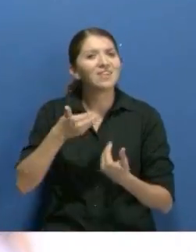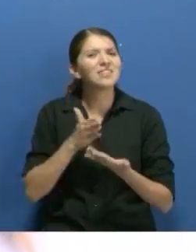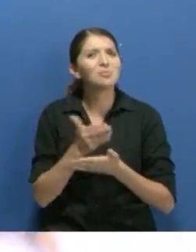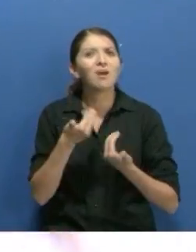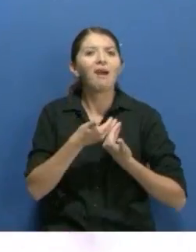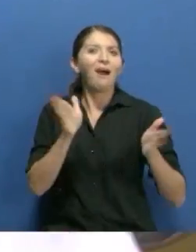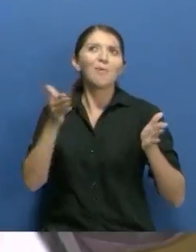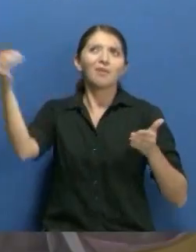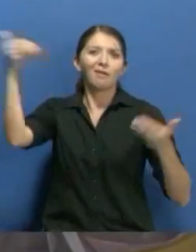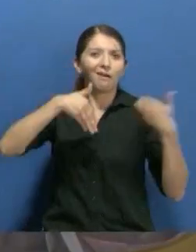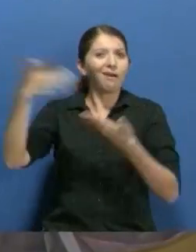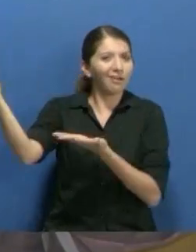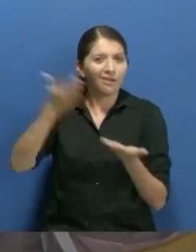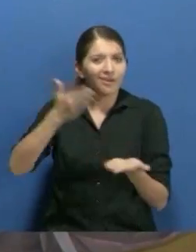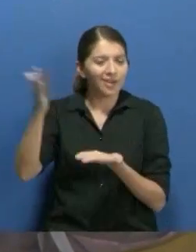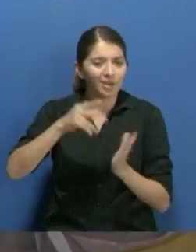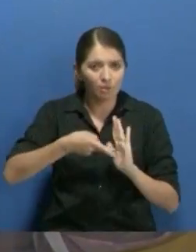quiera